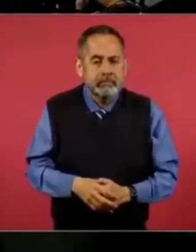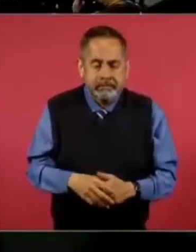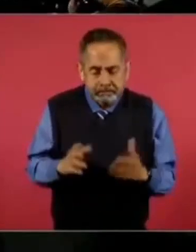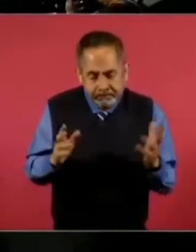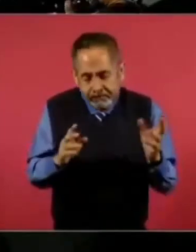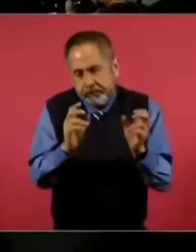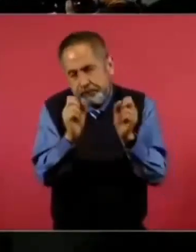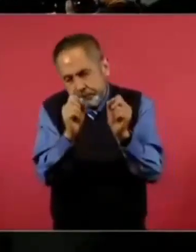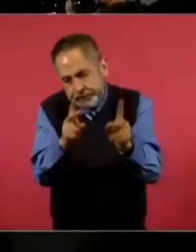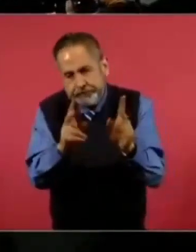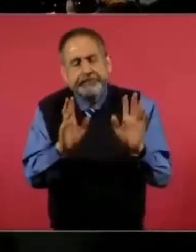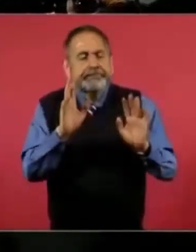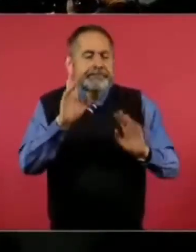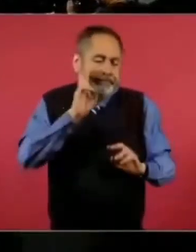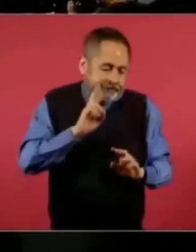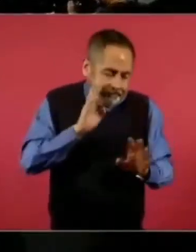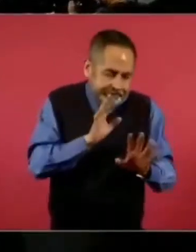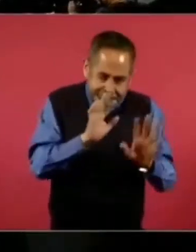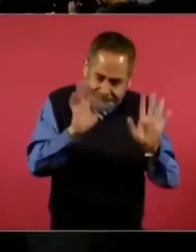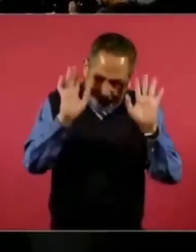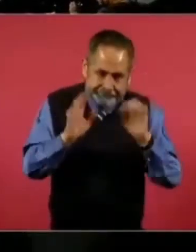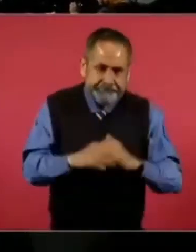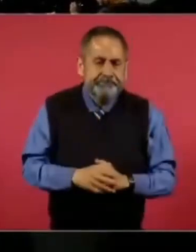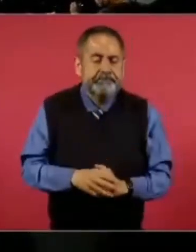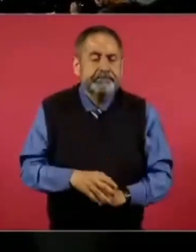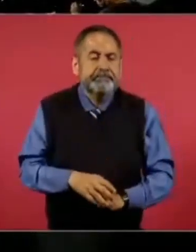aceptando sin conceder de que